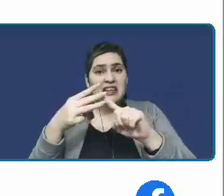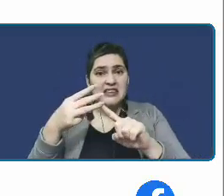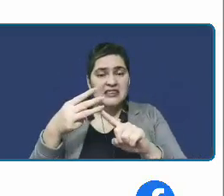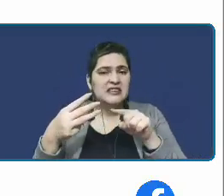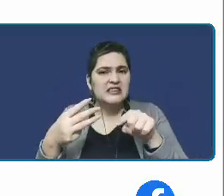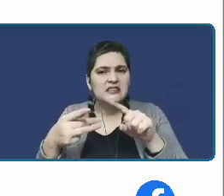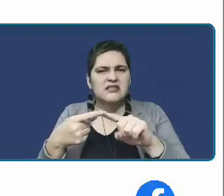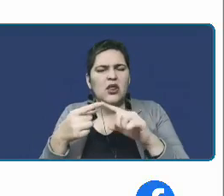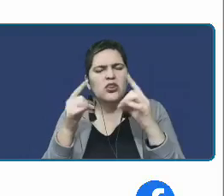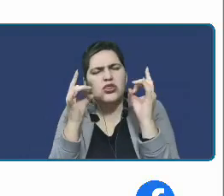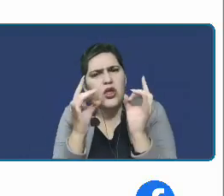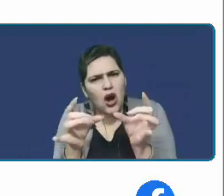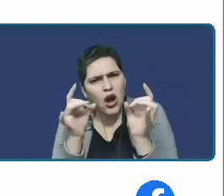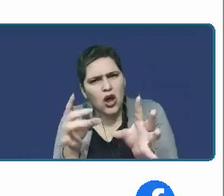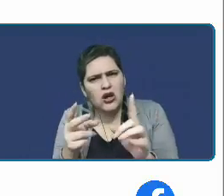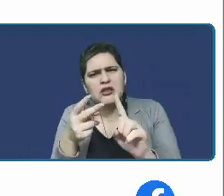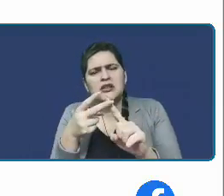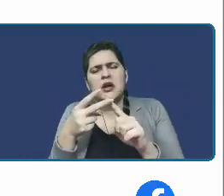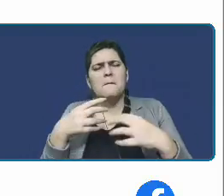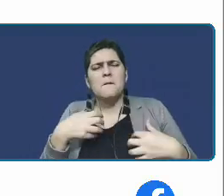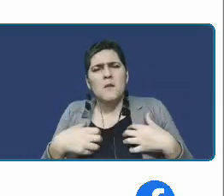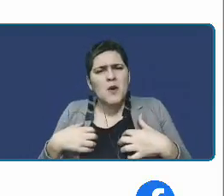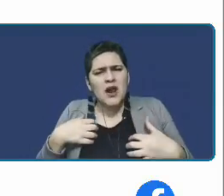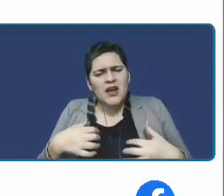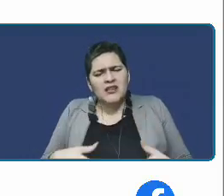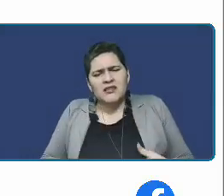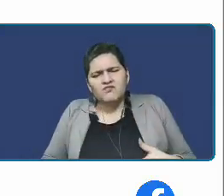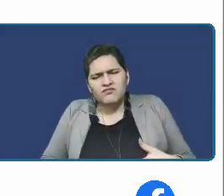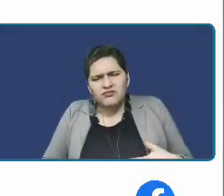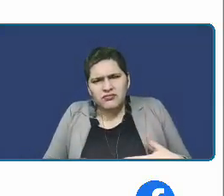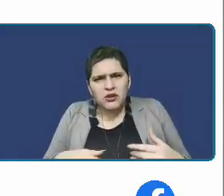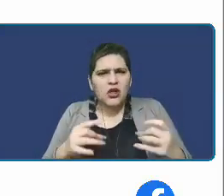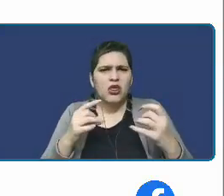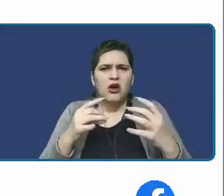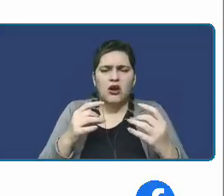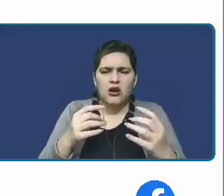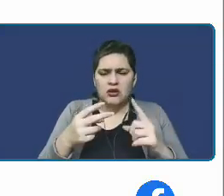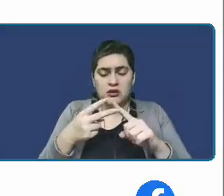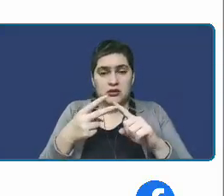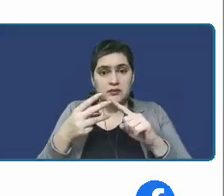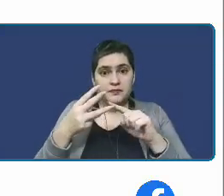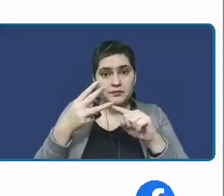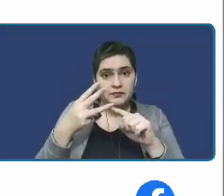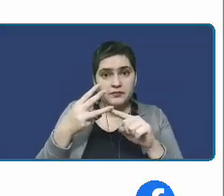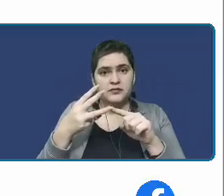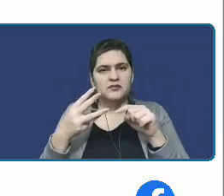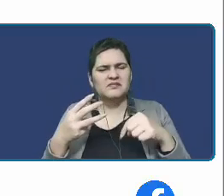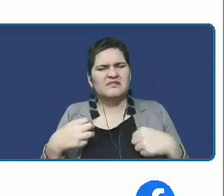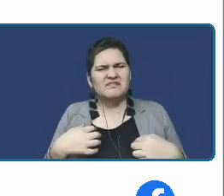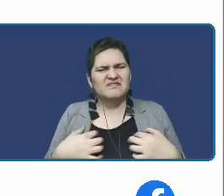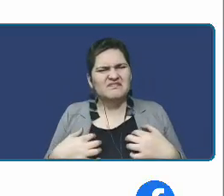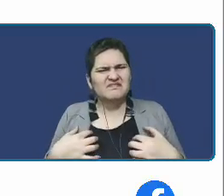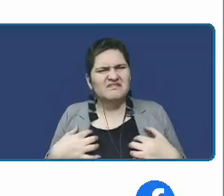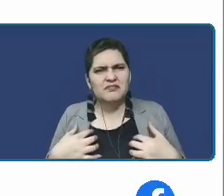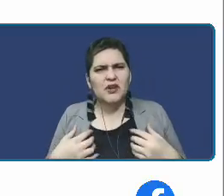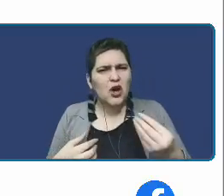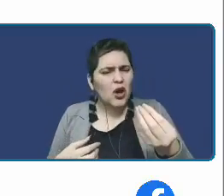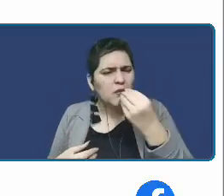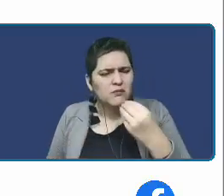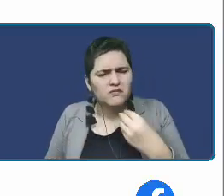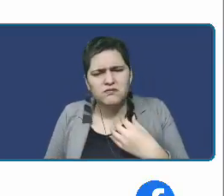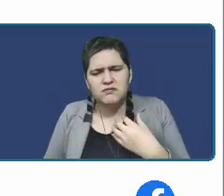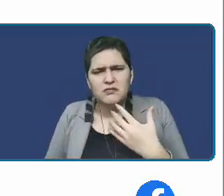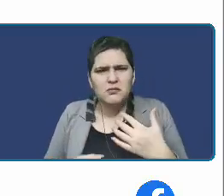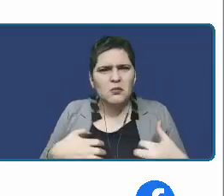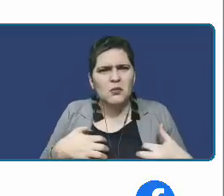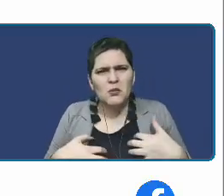tengo molestia abdominal, tengo alguna sensación como de disconfort cada vez que como o